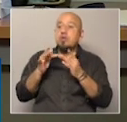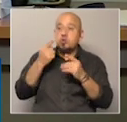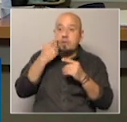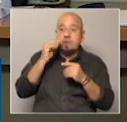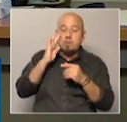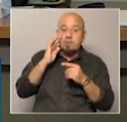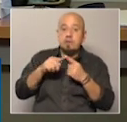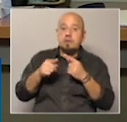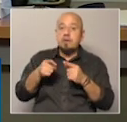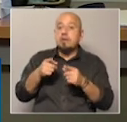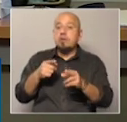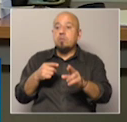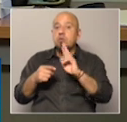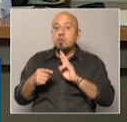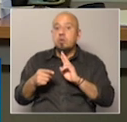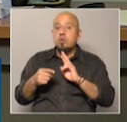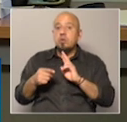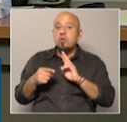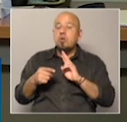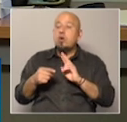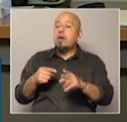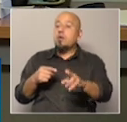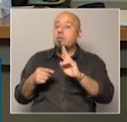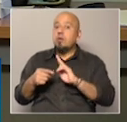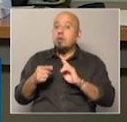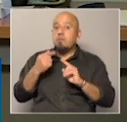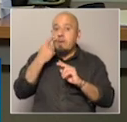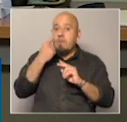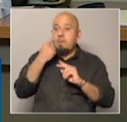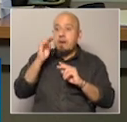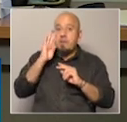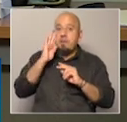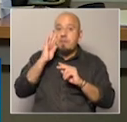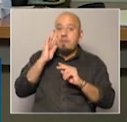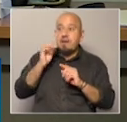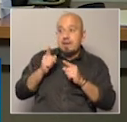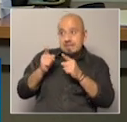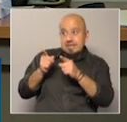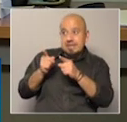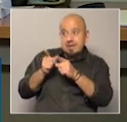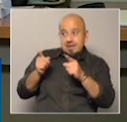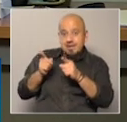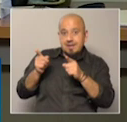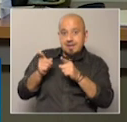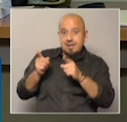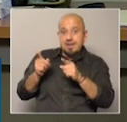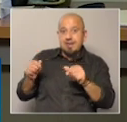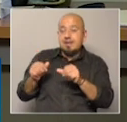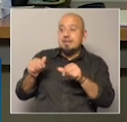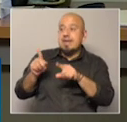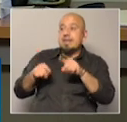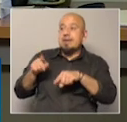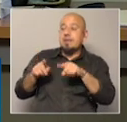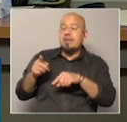mamá, él nos respondió de forma más que significativa: mi papá y mi mamá es ella, haciendo referencia a la persona que hacía el trámite. O